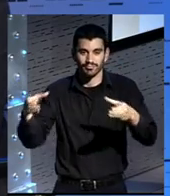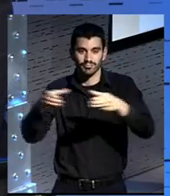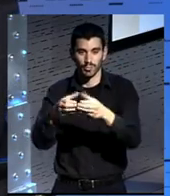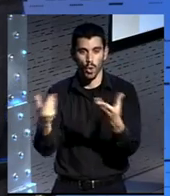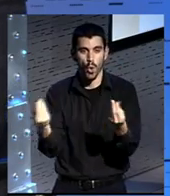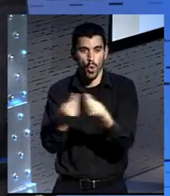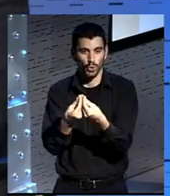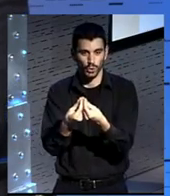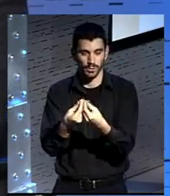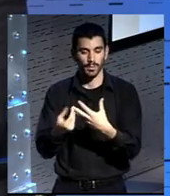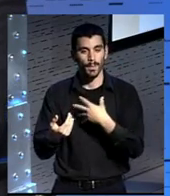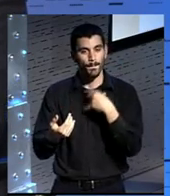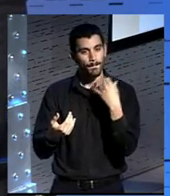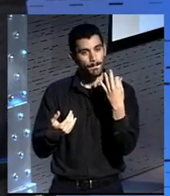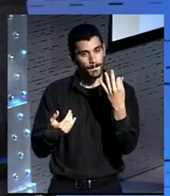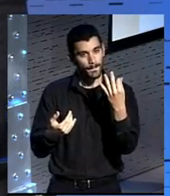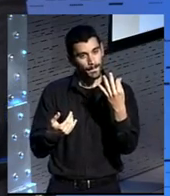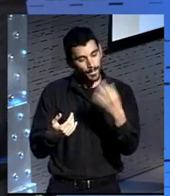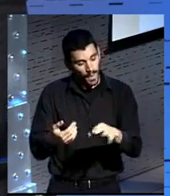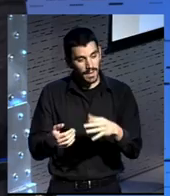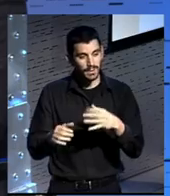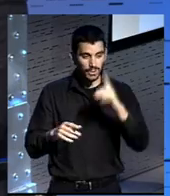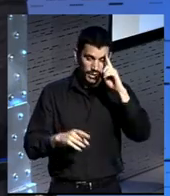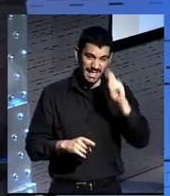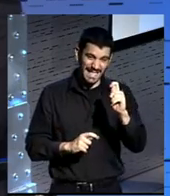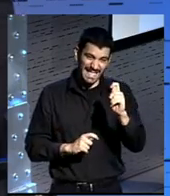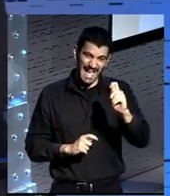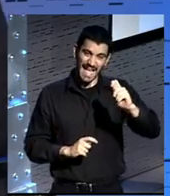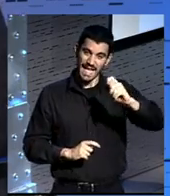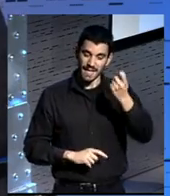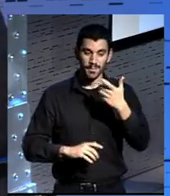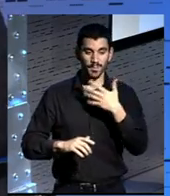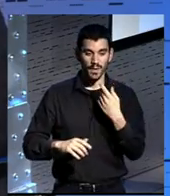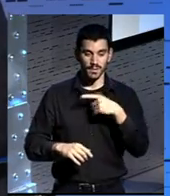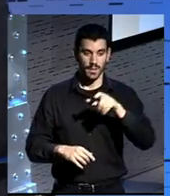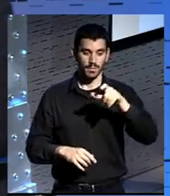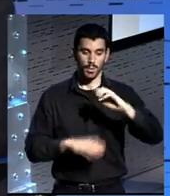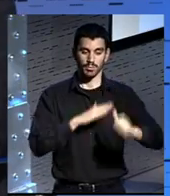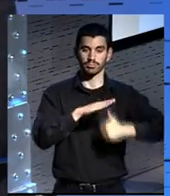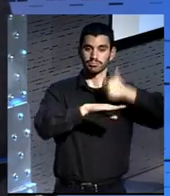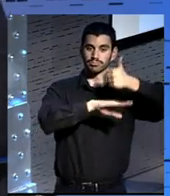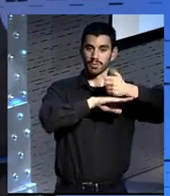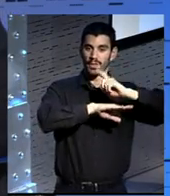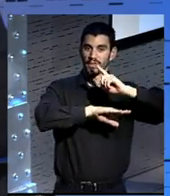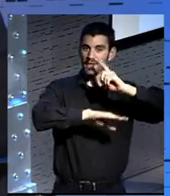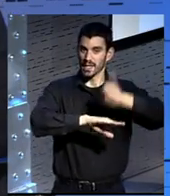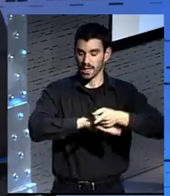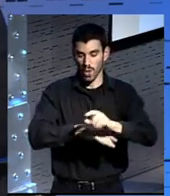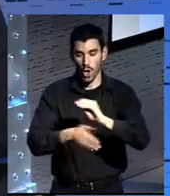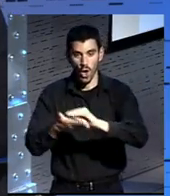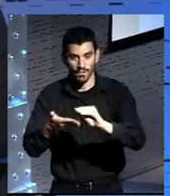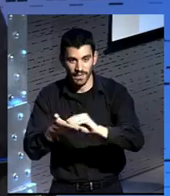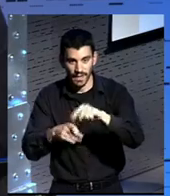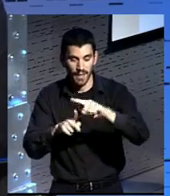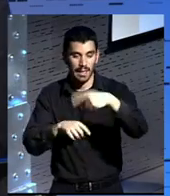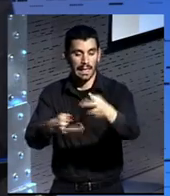solo interaccionar con quien se les está dirigiendo, o bien en el mundo físico o bien a través de